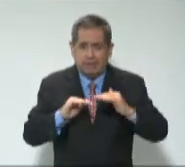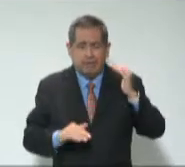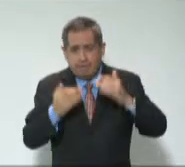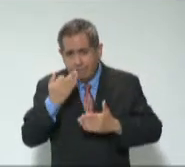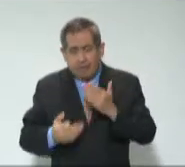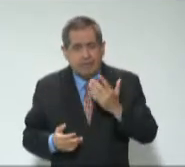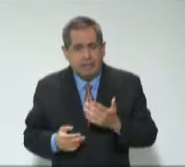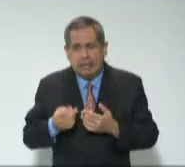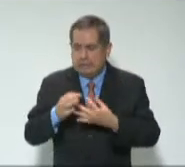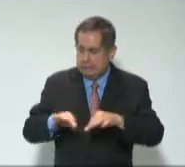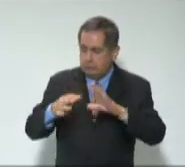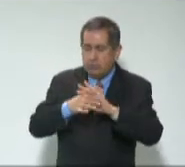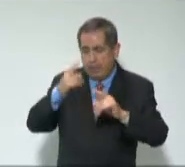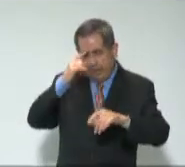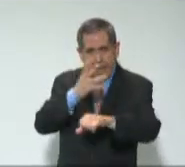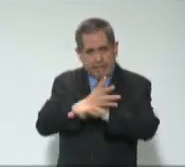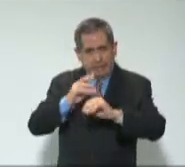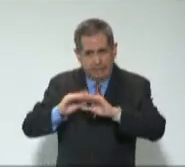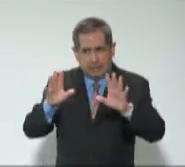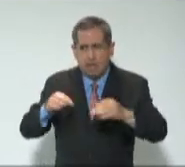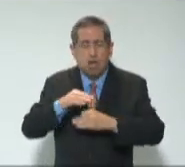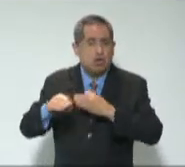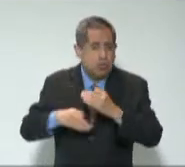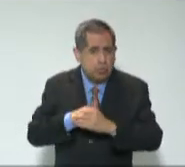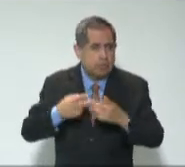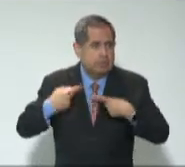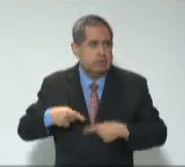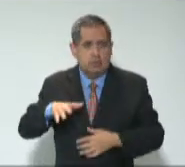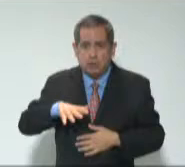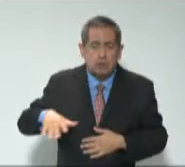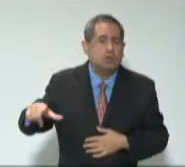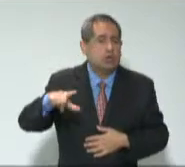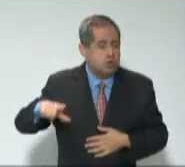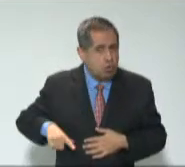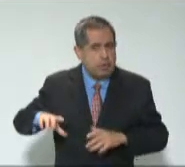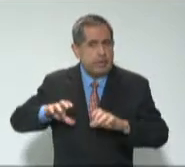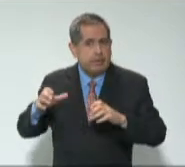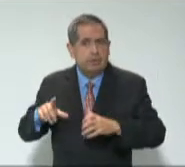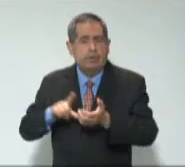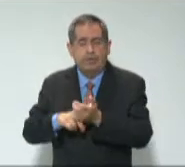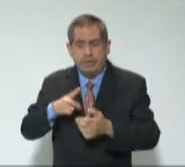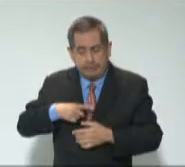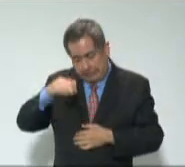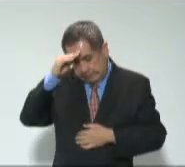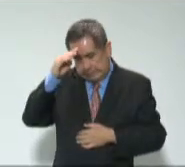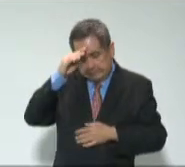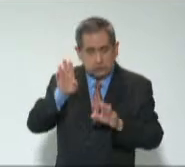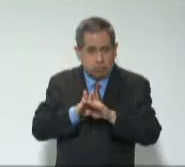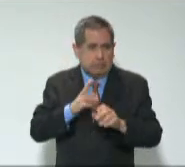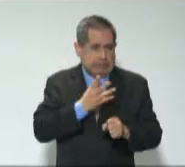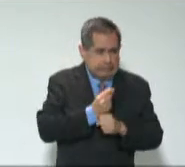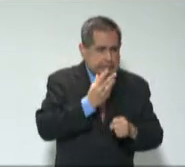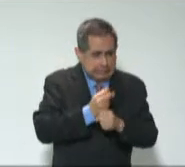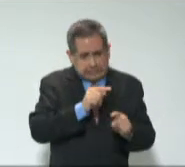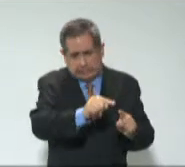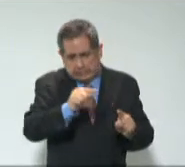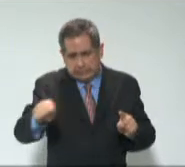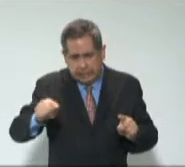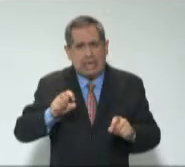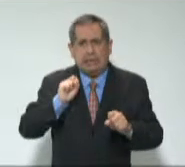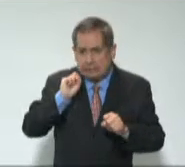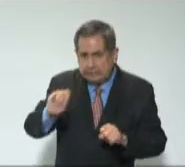de transparencia toda la sociedad el estado nacional tenemos que procurar las condiciones para